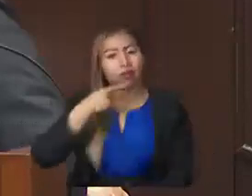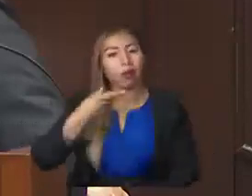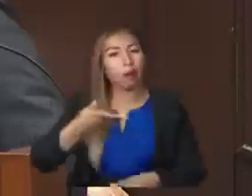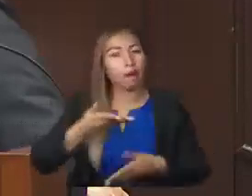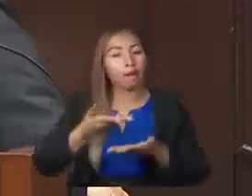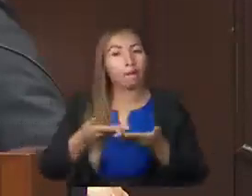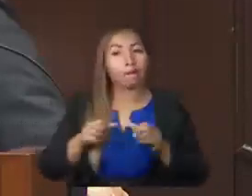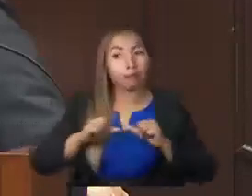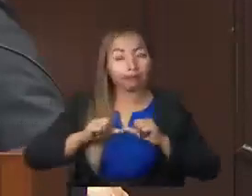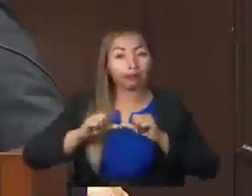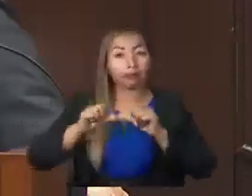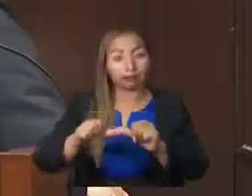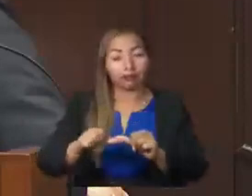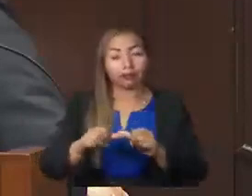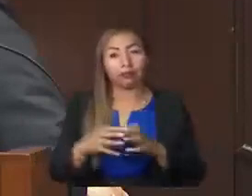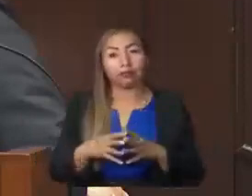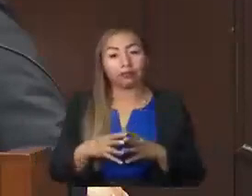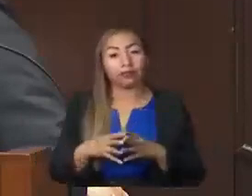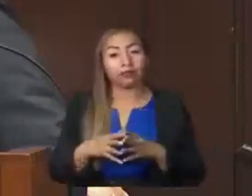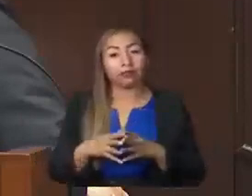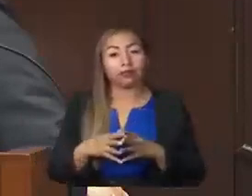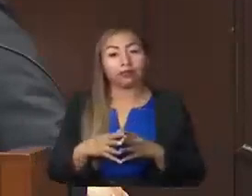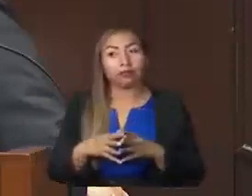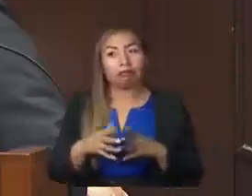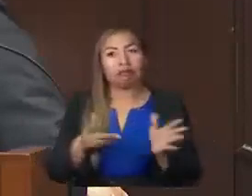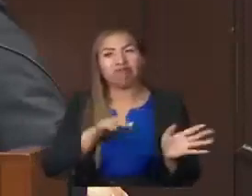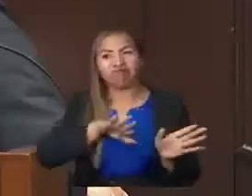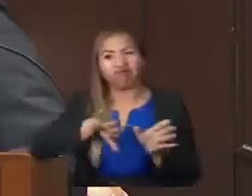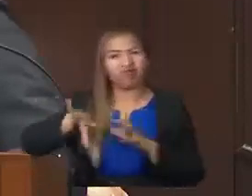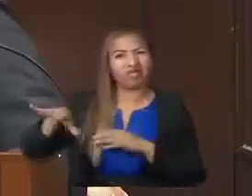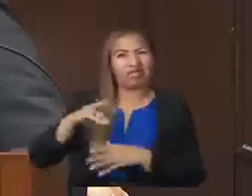Despojados de resentimientos,